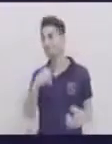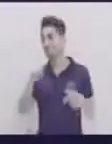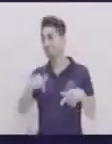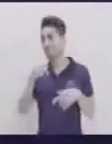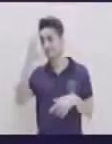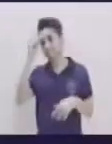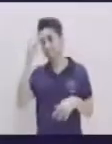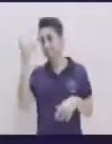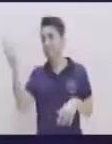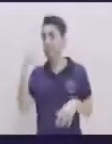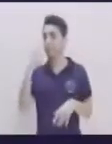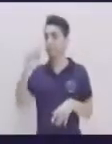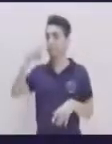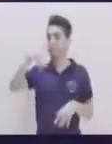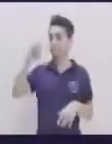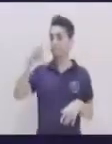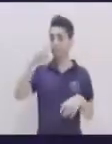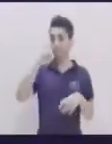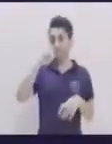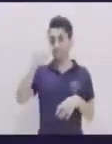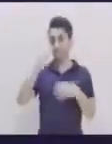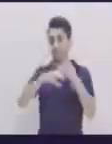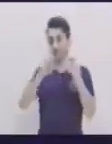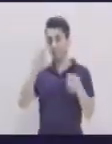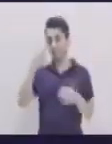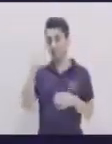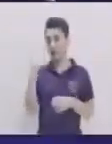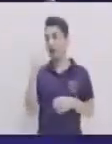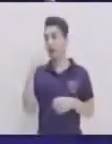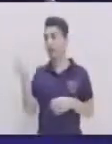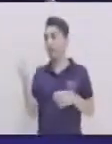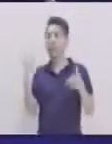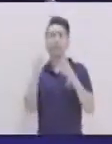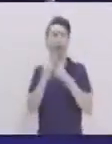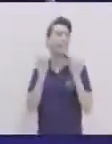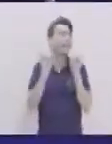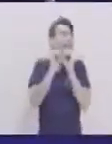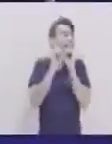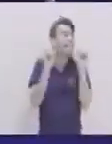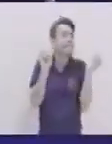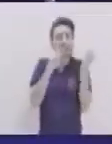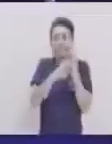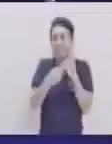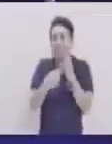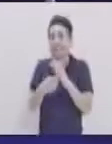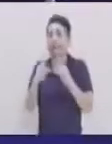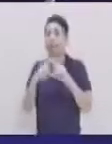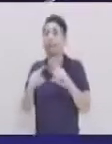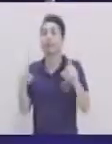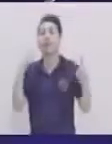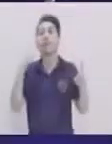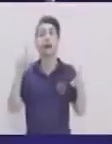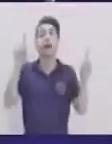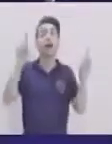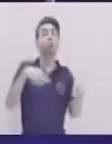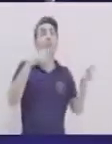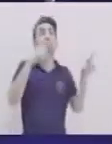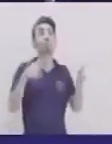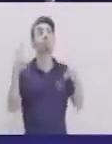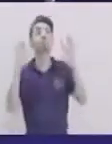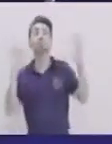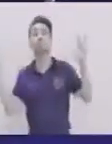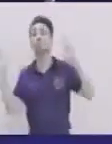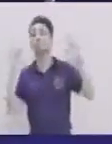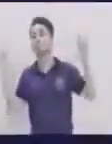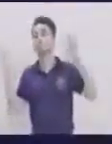Una gitanjáfara es una canción el cual sus palabras no tienen ningún significado, pero es muy rica en su